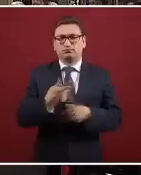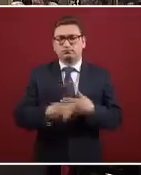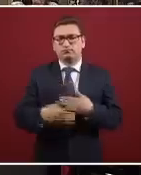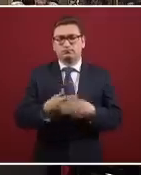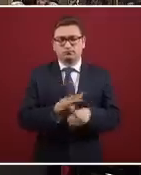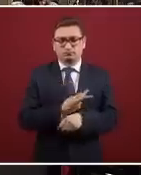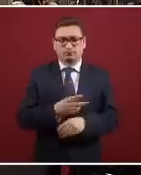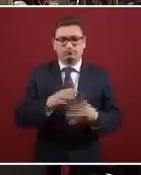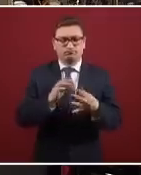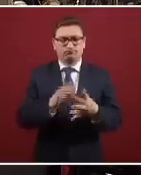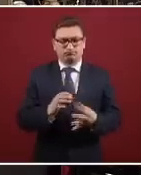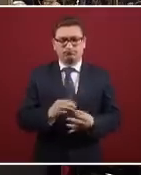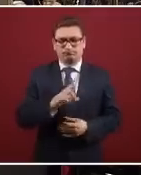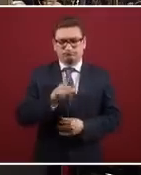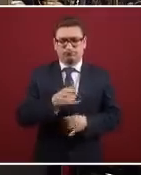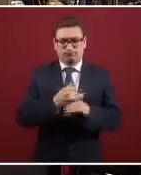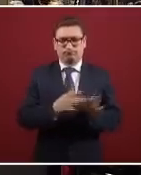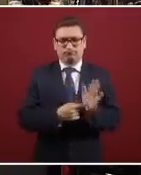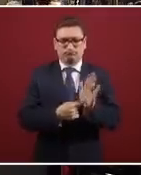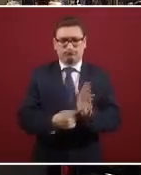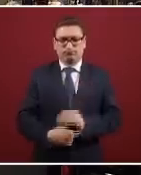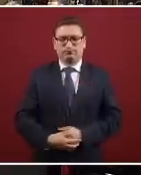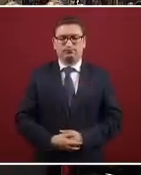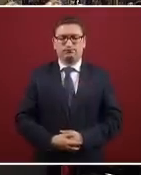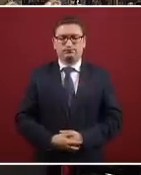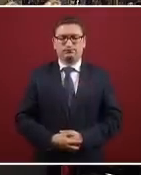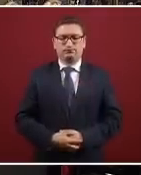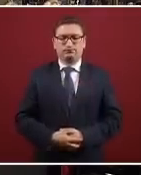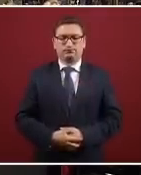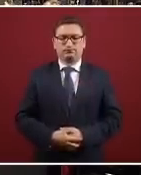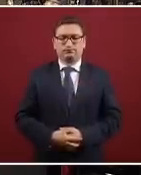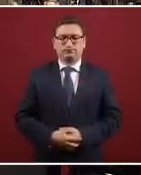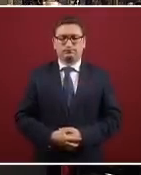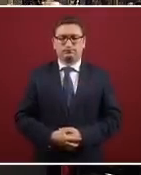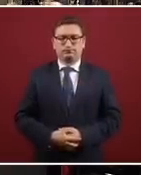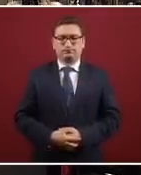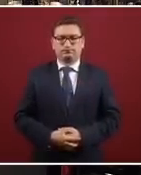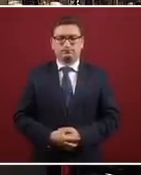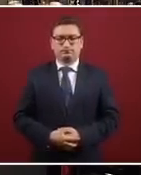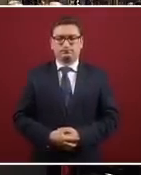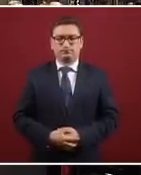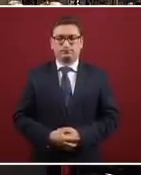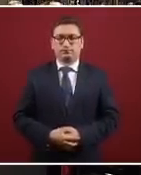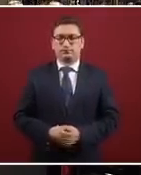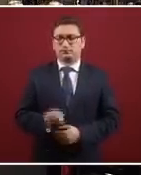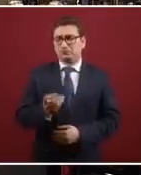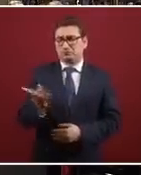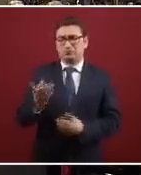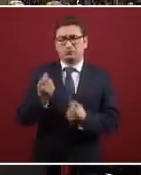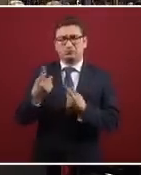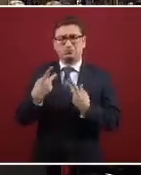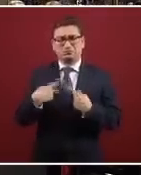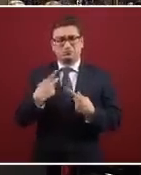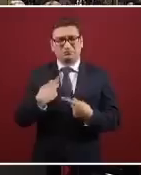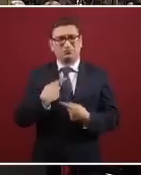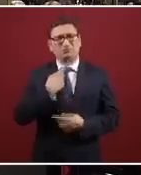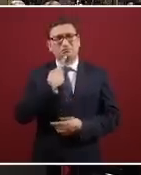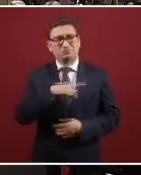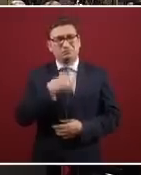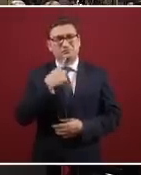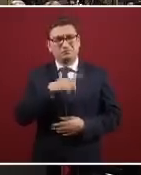Vamos a dar a conocer toda la información. Hay una queja constante de personas que han